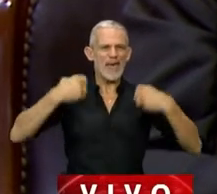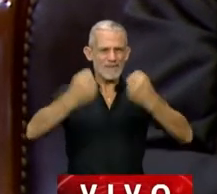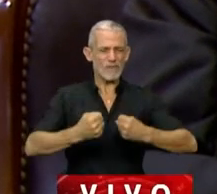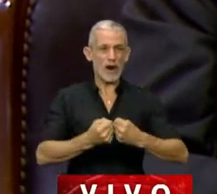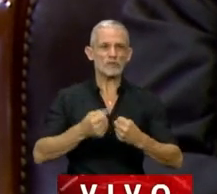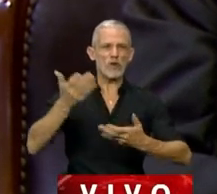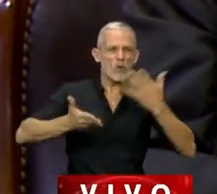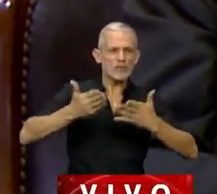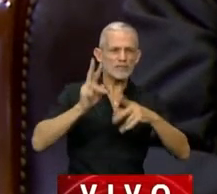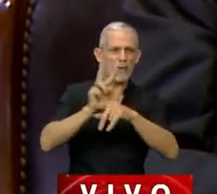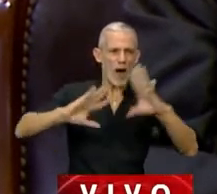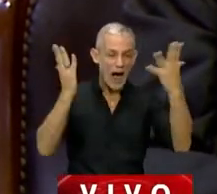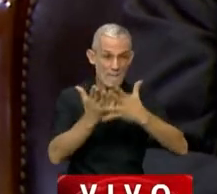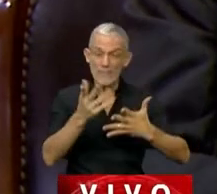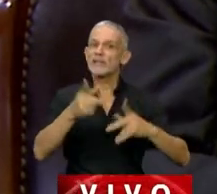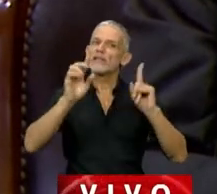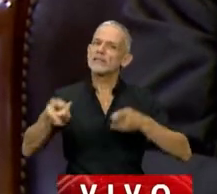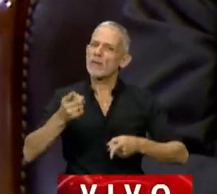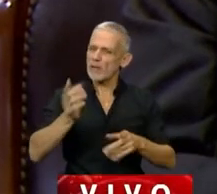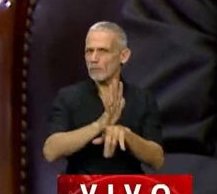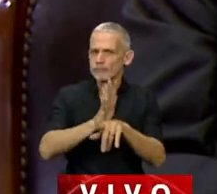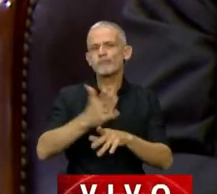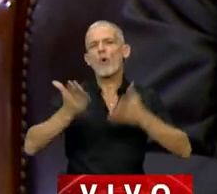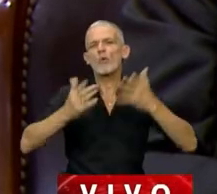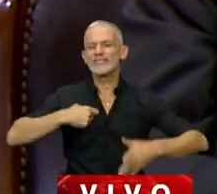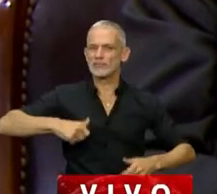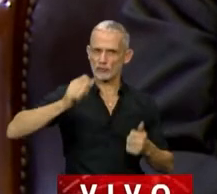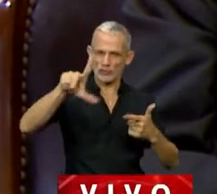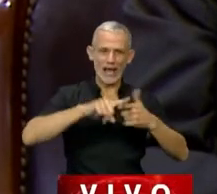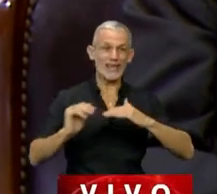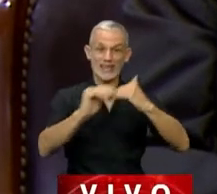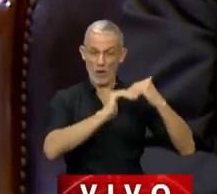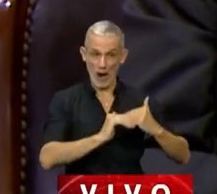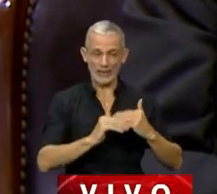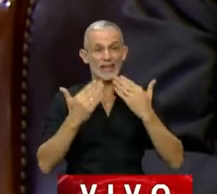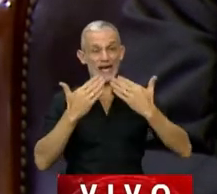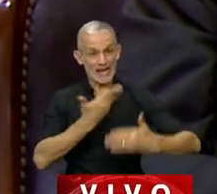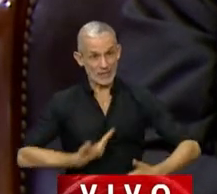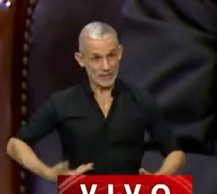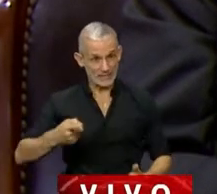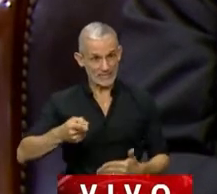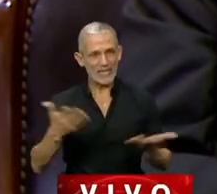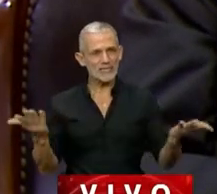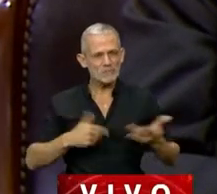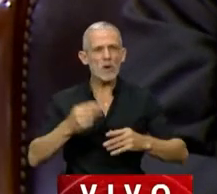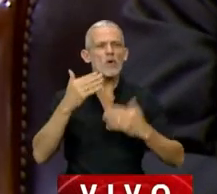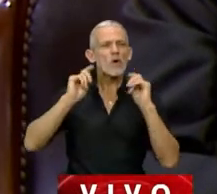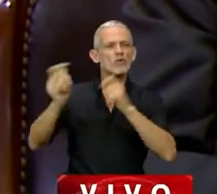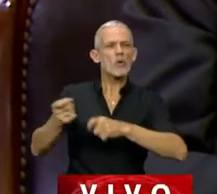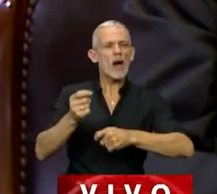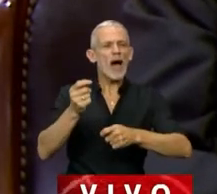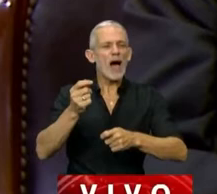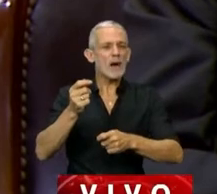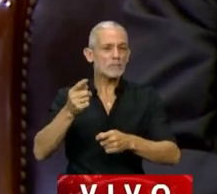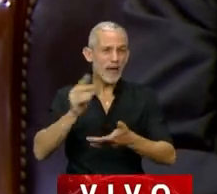de justicia ambiental es también hablar de justicia social y de igualdad. Gracias, presidente, y le dejo la palabra a